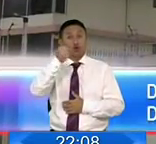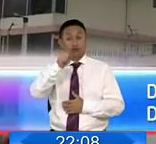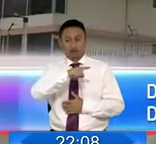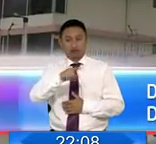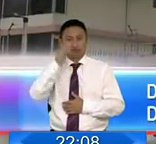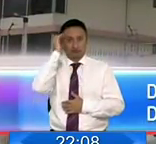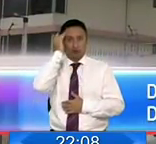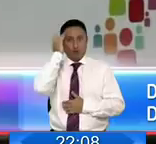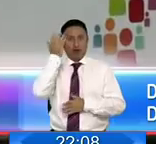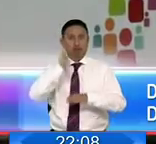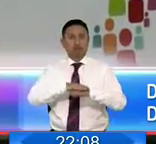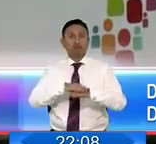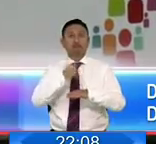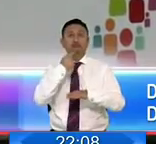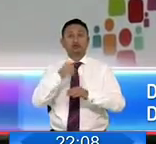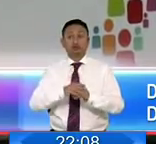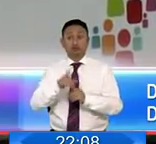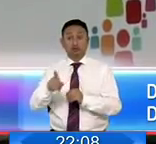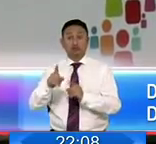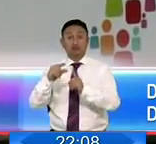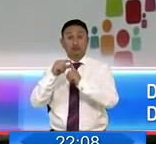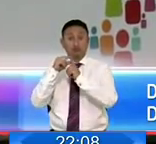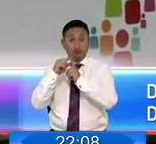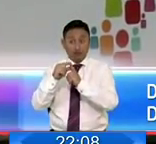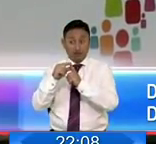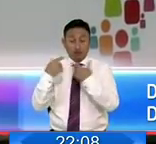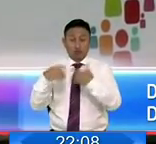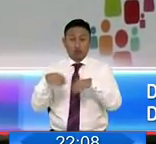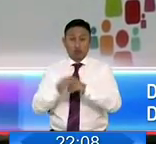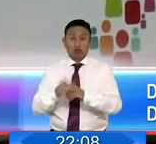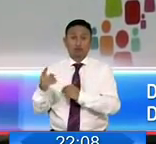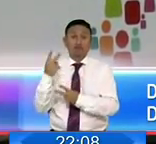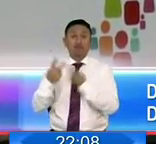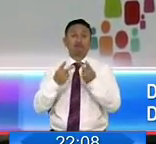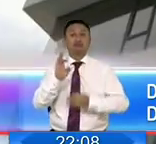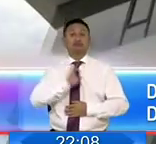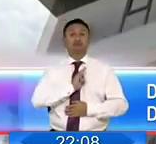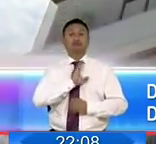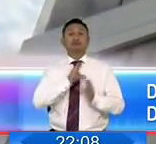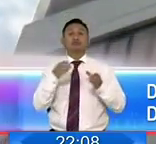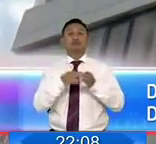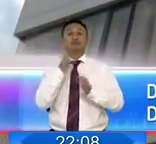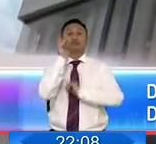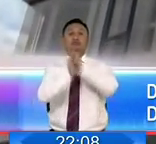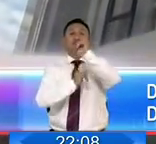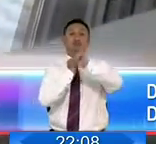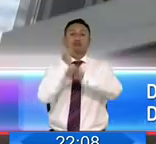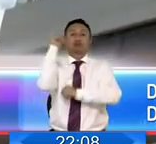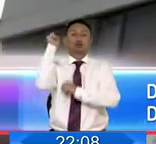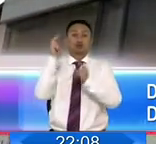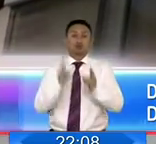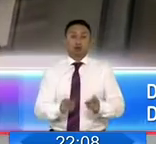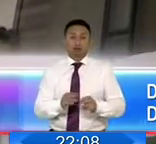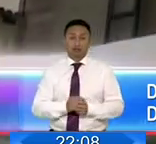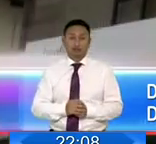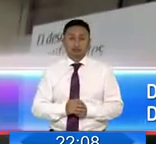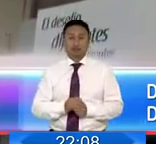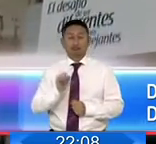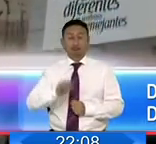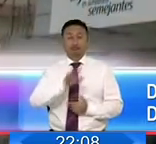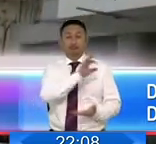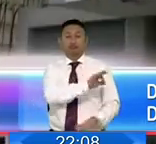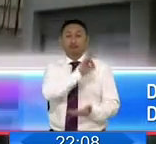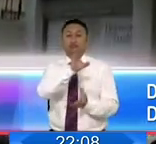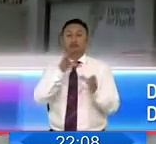del Pueblo, pues dicen que sus palabras se expusieron durante una visita técnica de la Comisión Interamericana de los Derechos Humanos y de la presencia de una